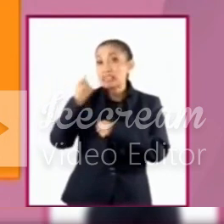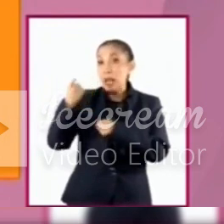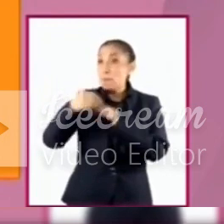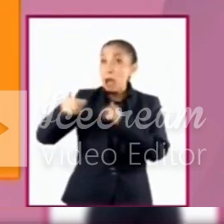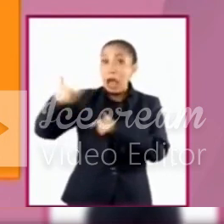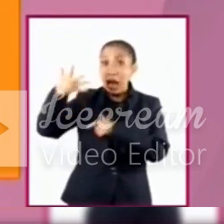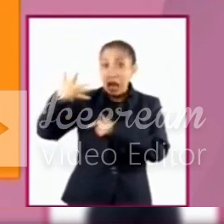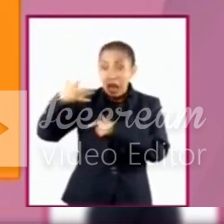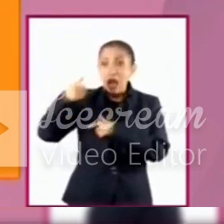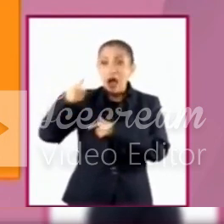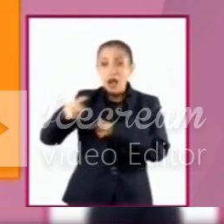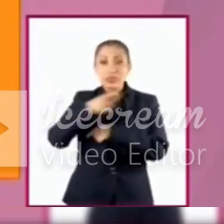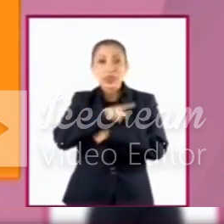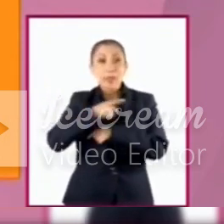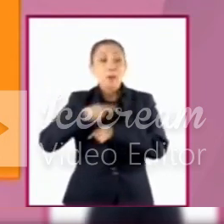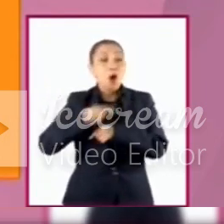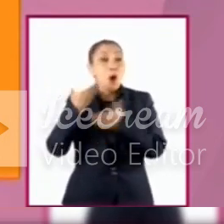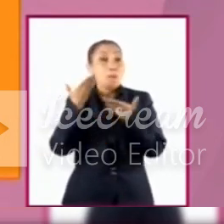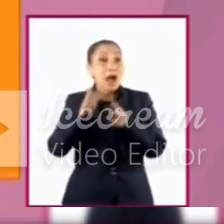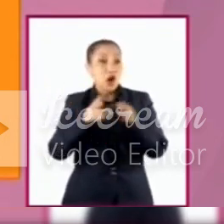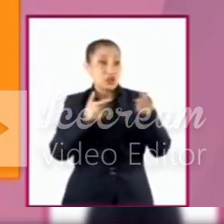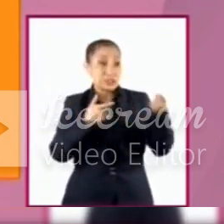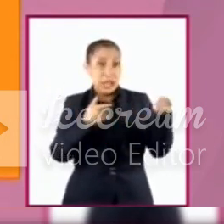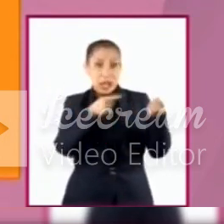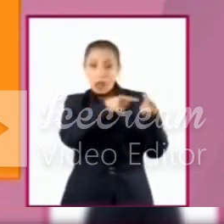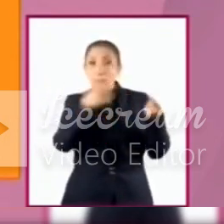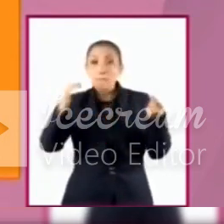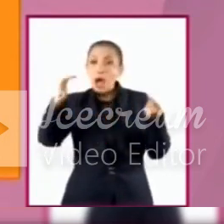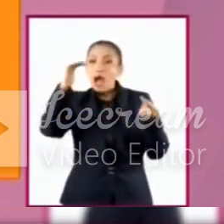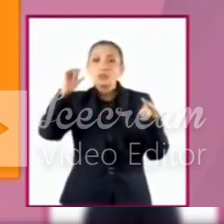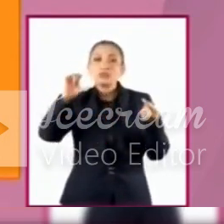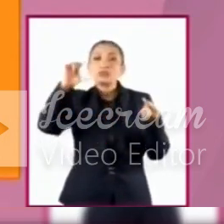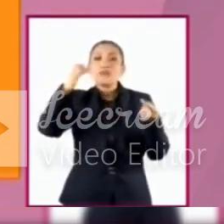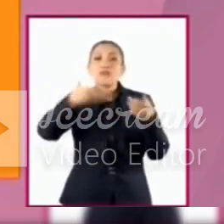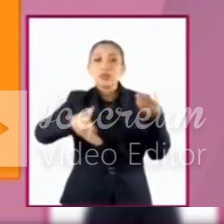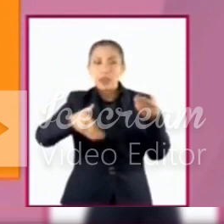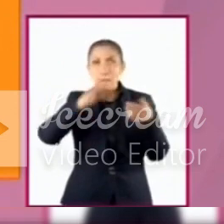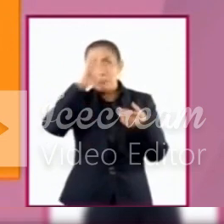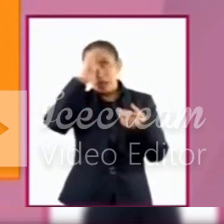100 pesos, le deberemos al banco la diferencia. Por